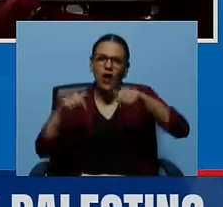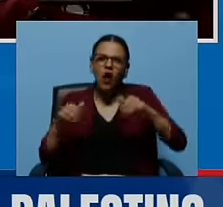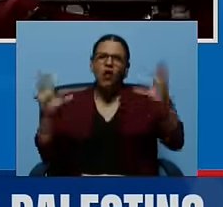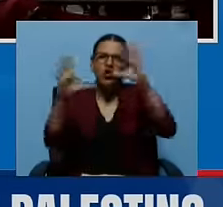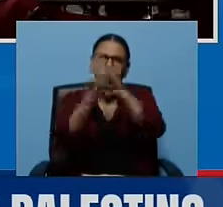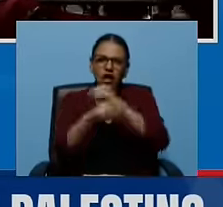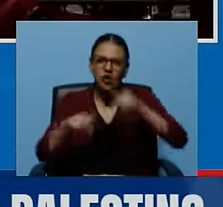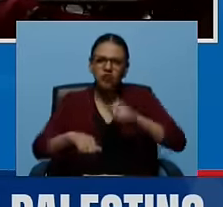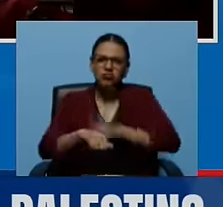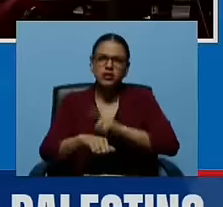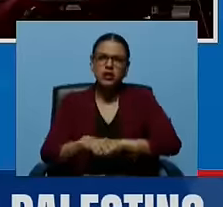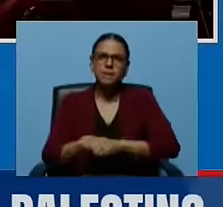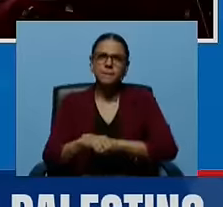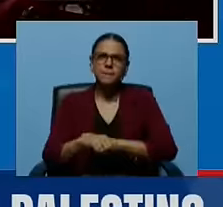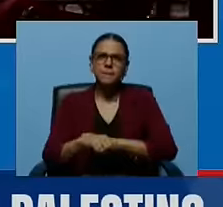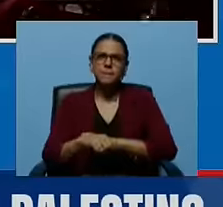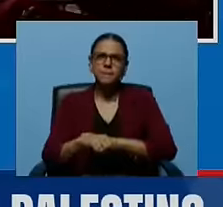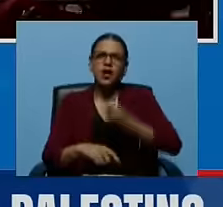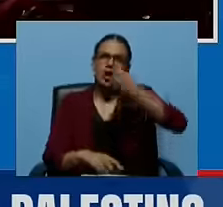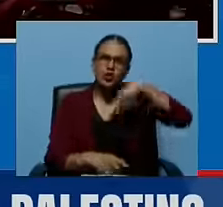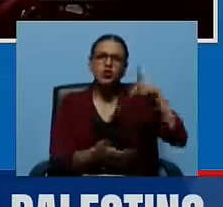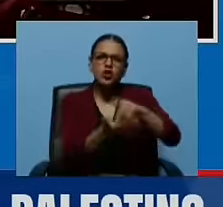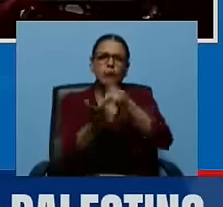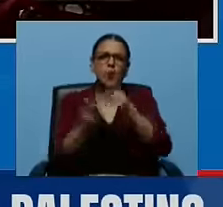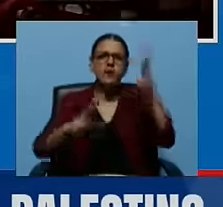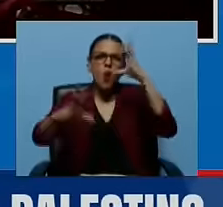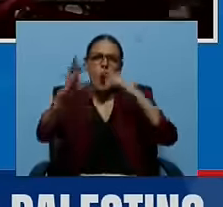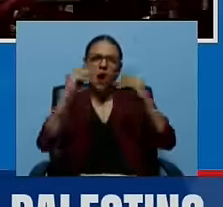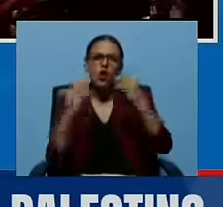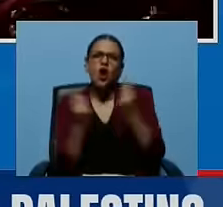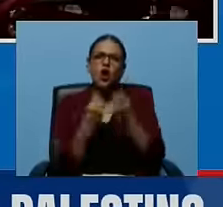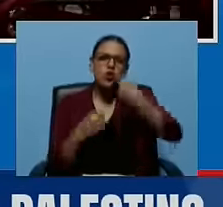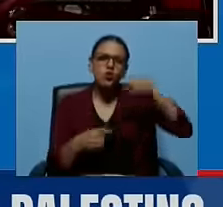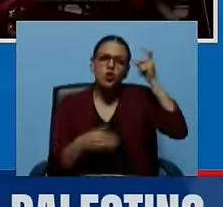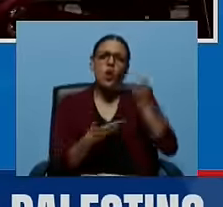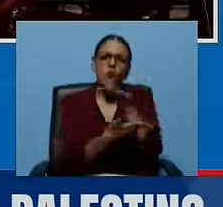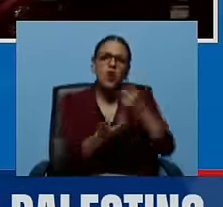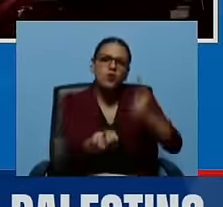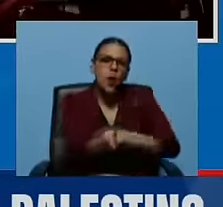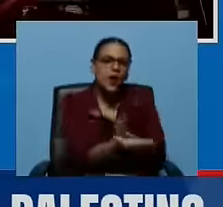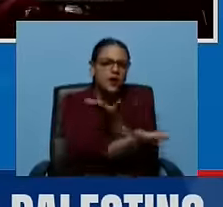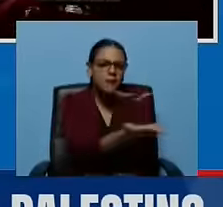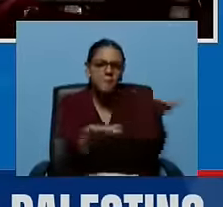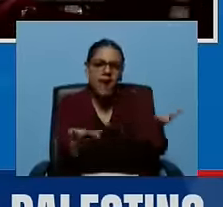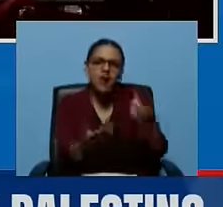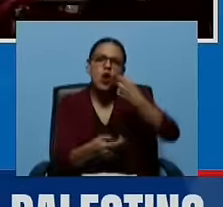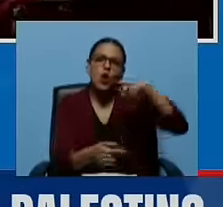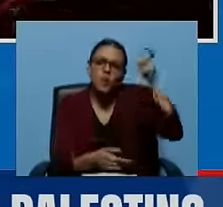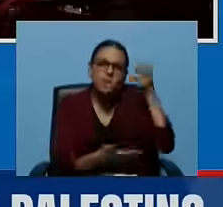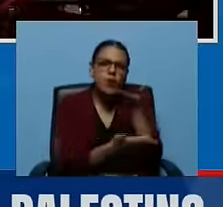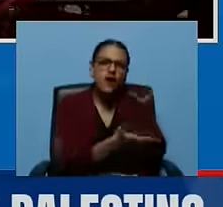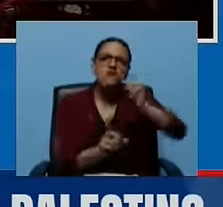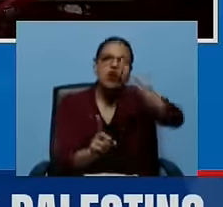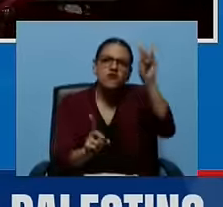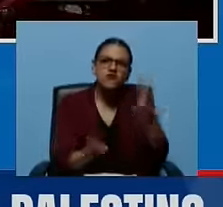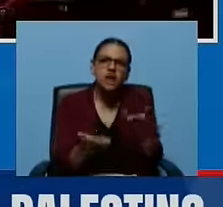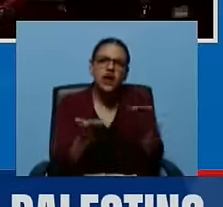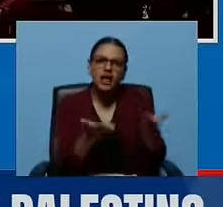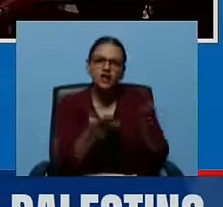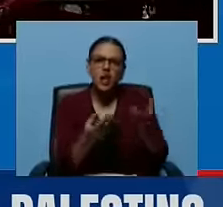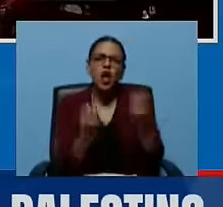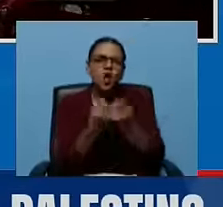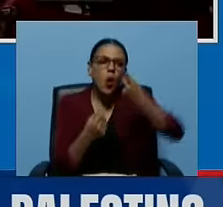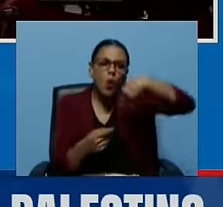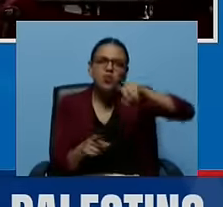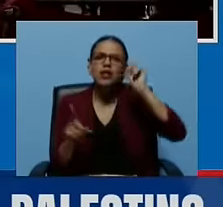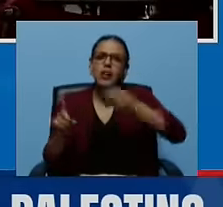noche venimos a conversar con nuestro pueblo hermano, nuestro pueblo venezolano, con usted,